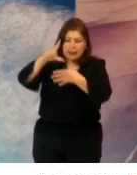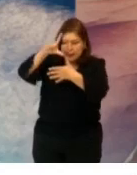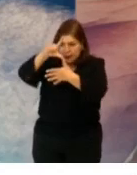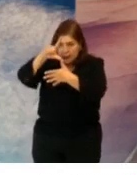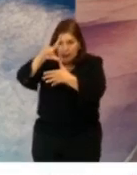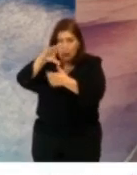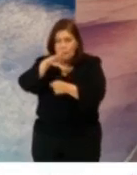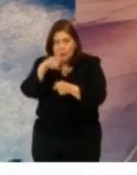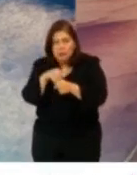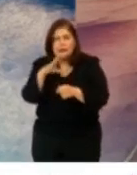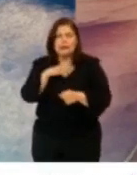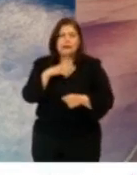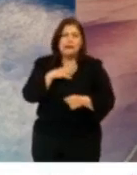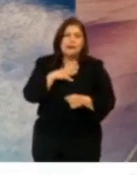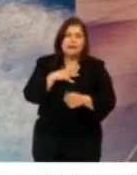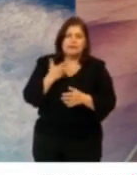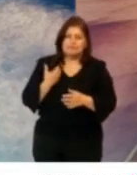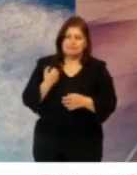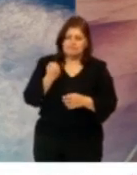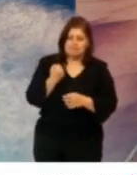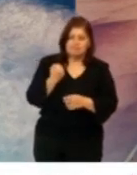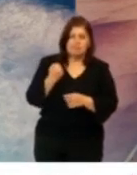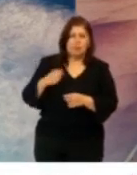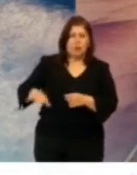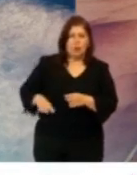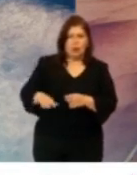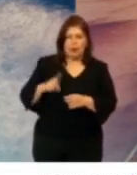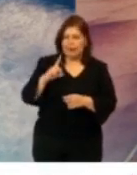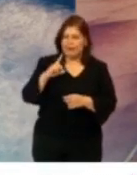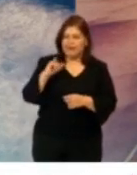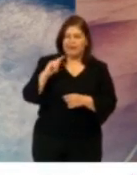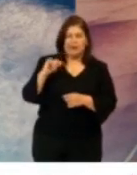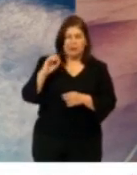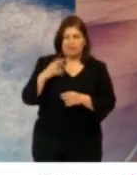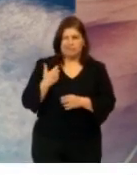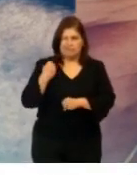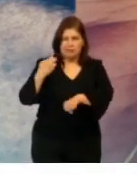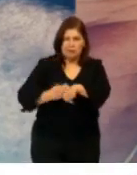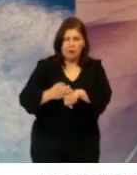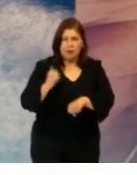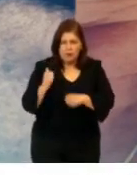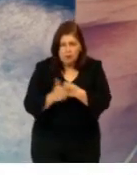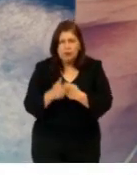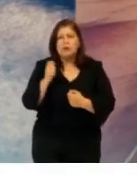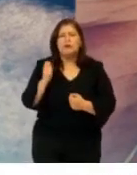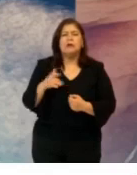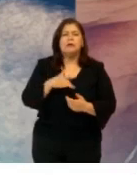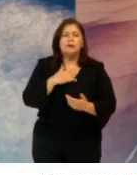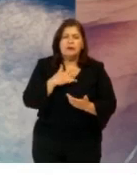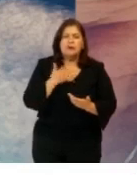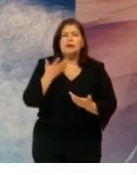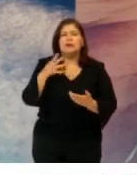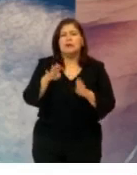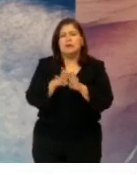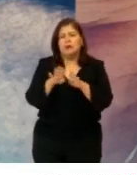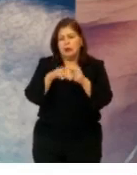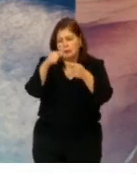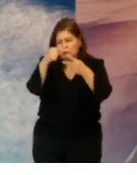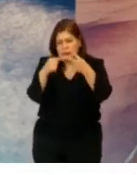tenemos dictaduras, tenemos un gobierno como el de mi país, de Boric, Gabriel Boric, ¿no?, que partió siendo